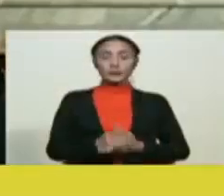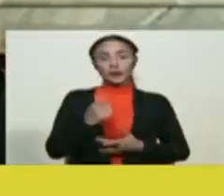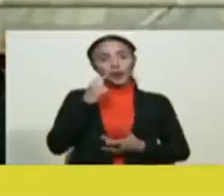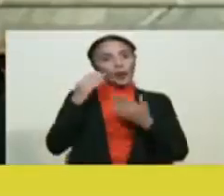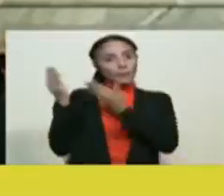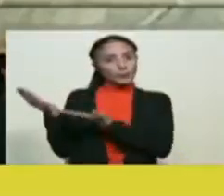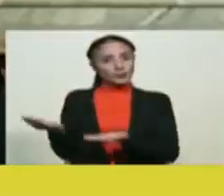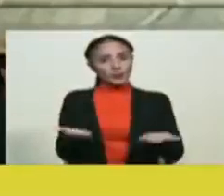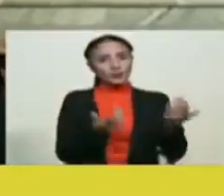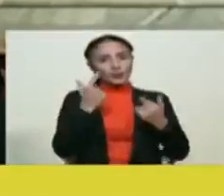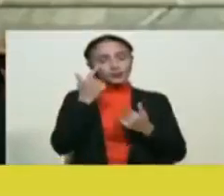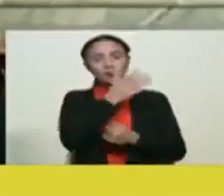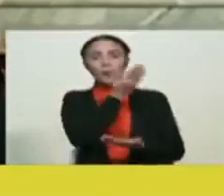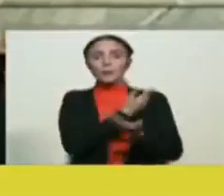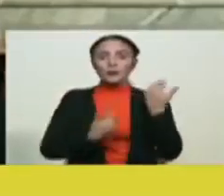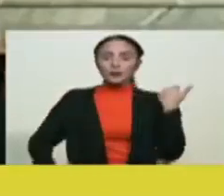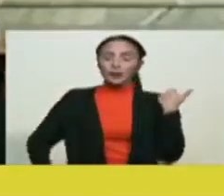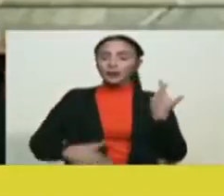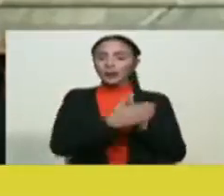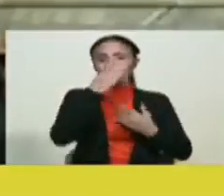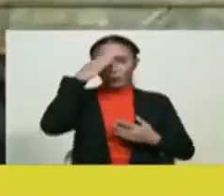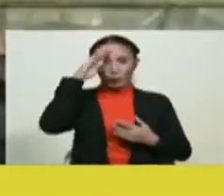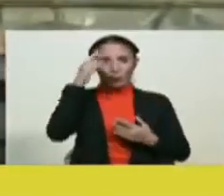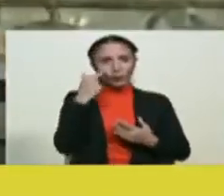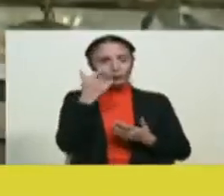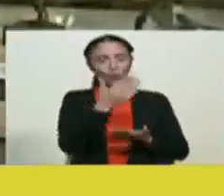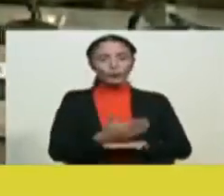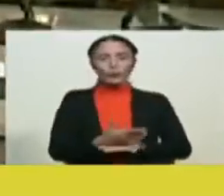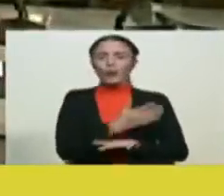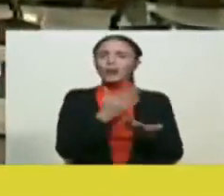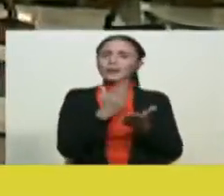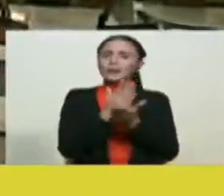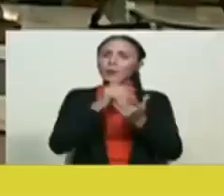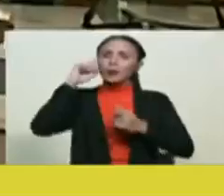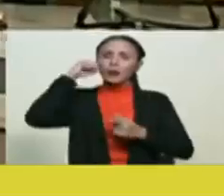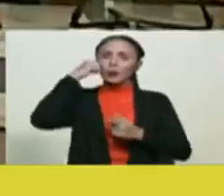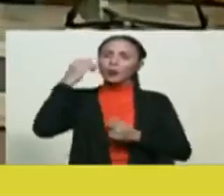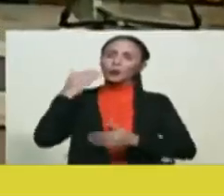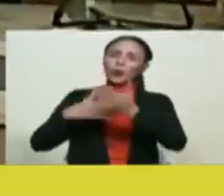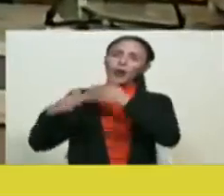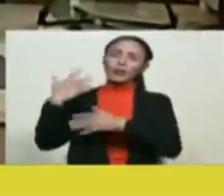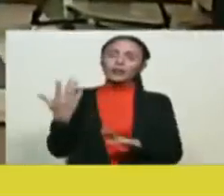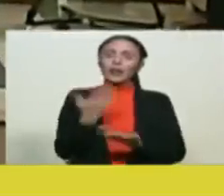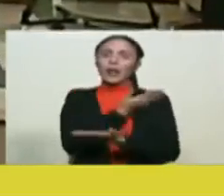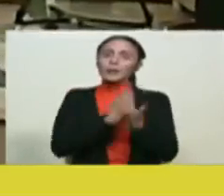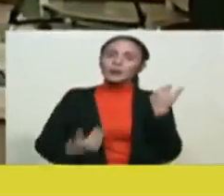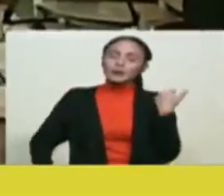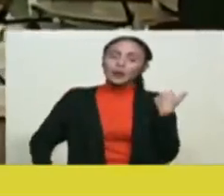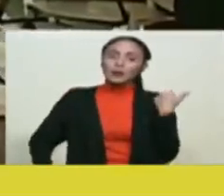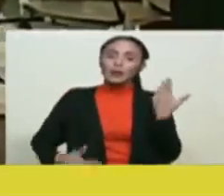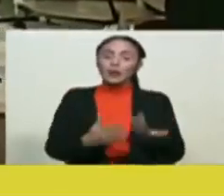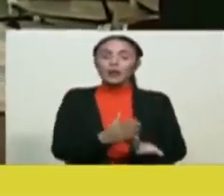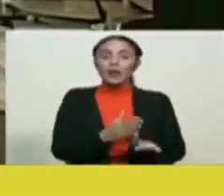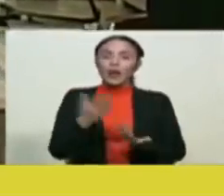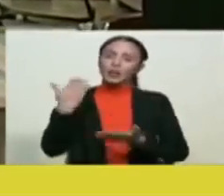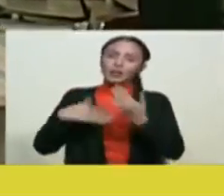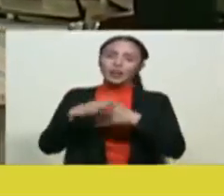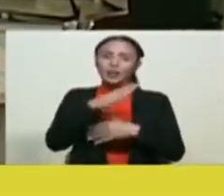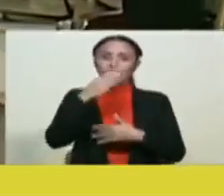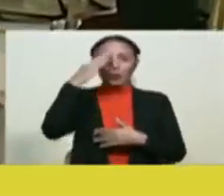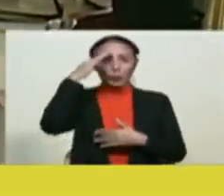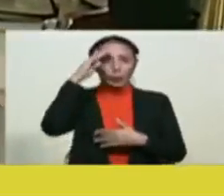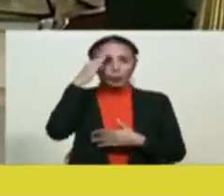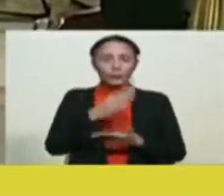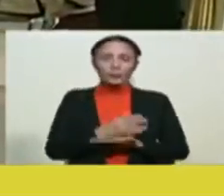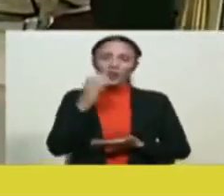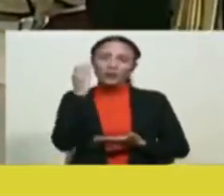con este honor y también al general de ejército raúl castro ruz honrado con esta orden y